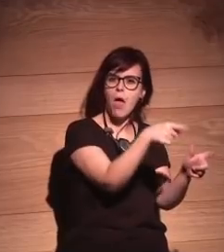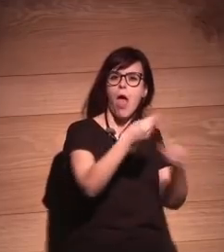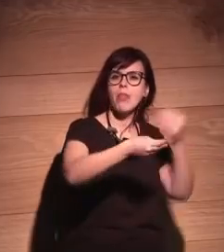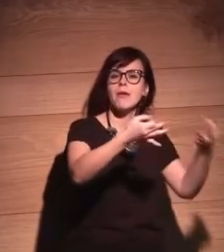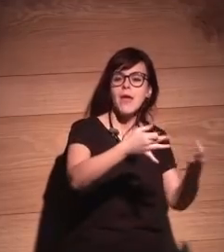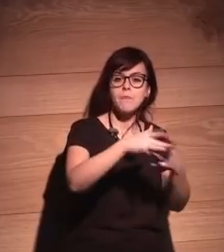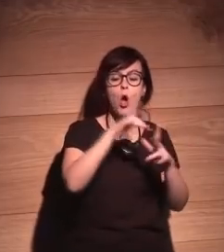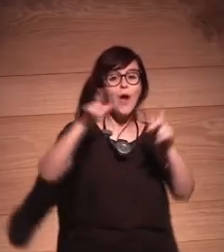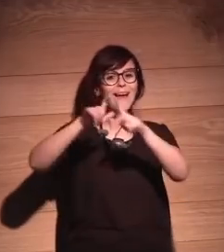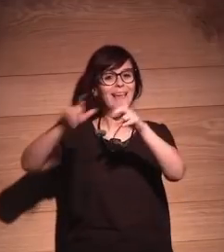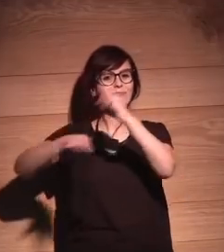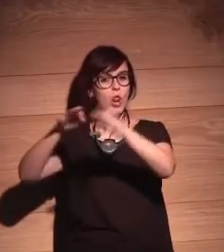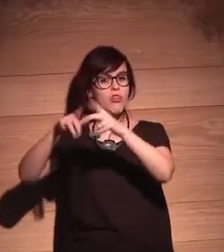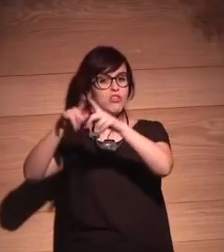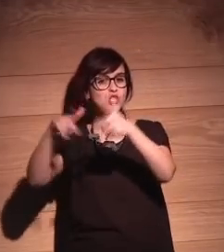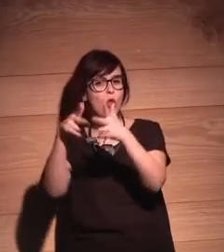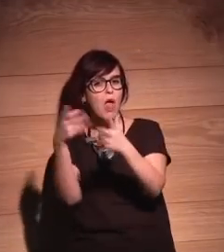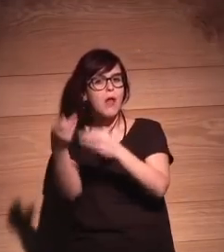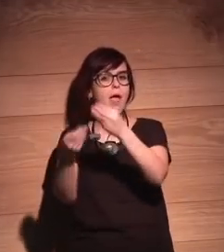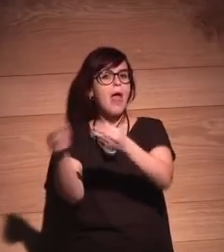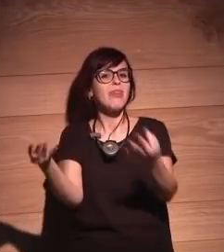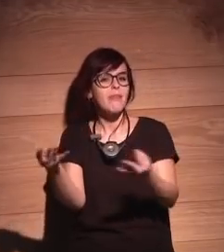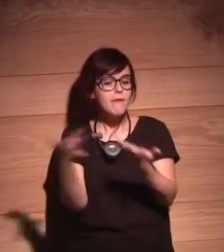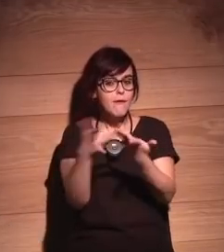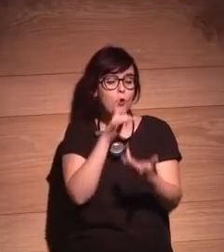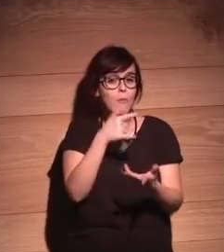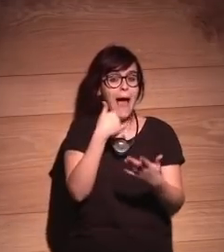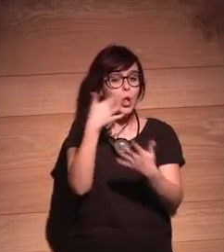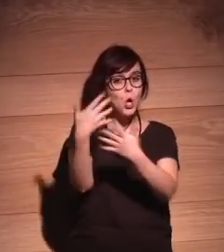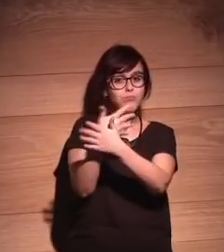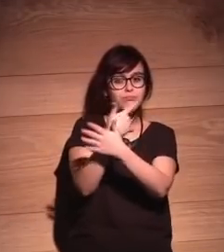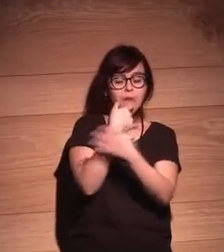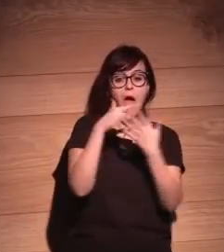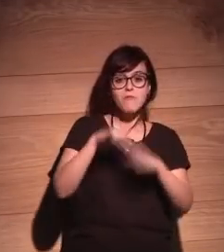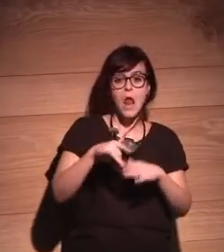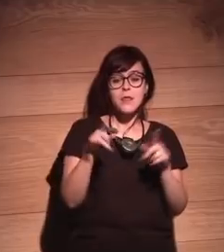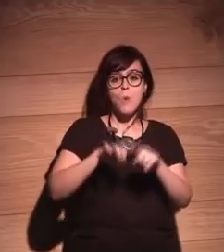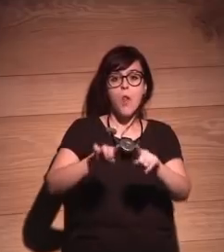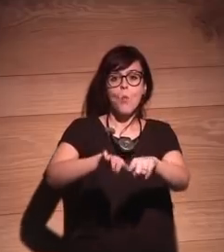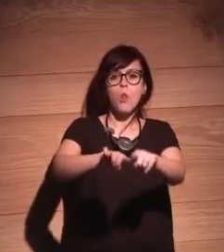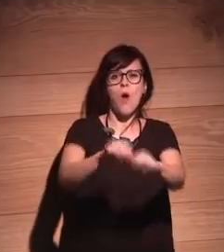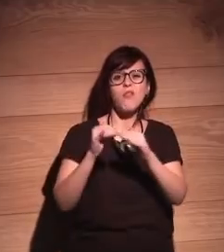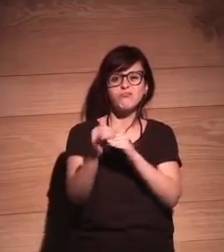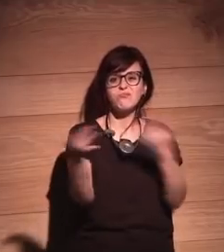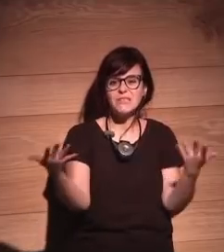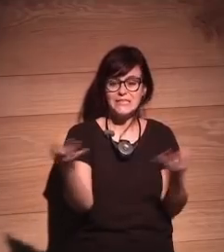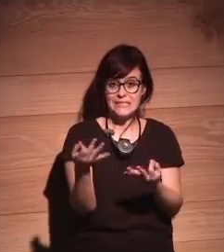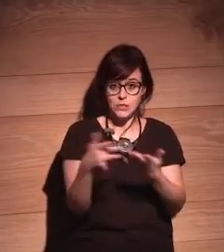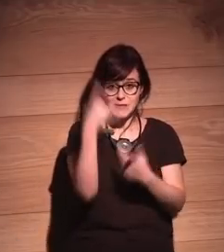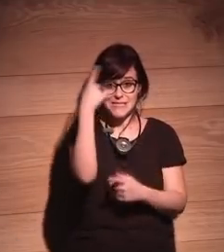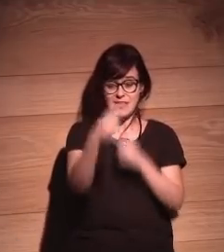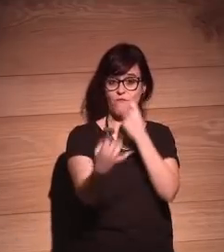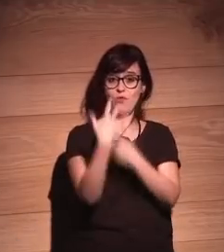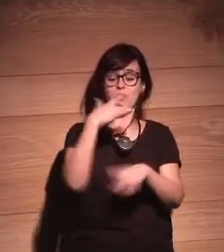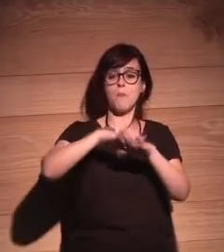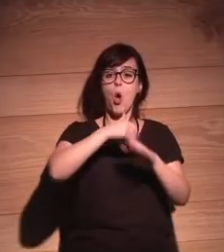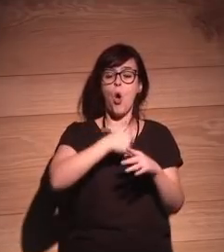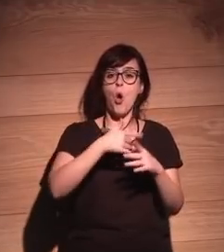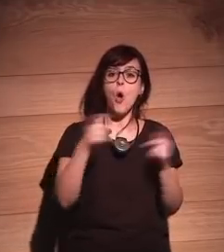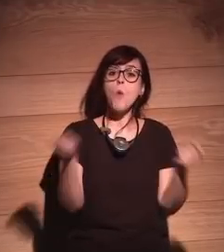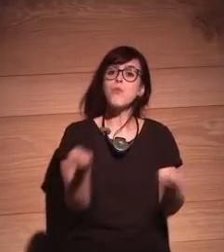que entidades sociales están haciendo, no sé, es como ver todo muy monótono, muy lineal, que sé que influye el tema de la